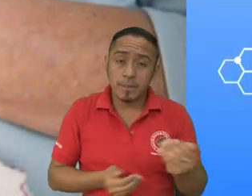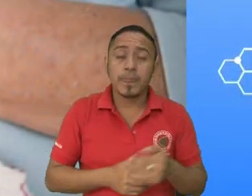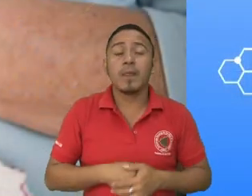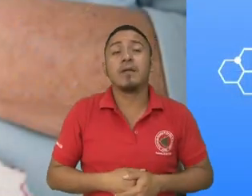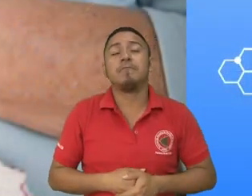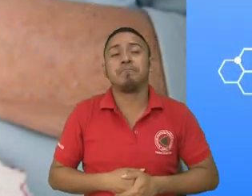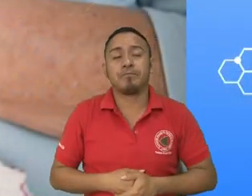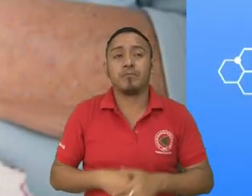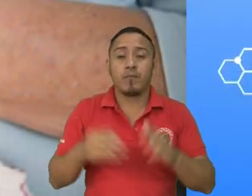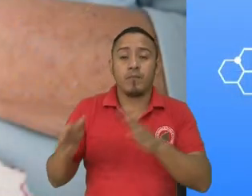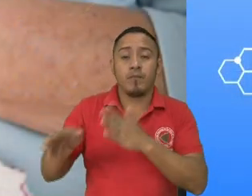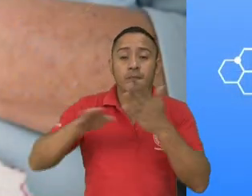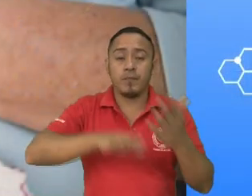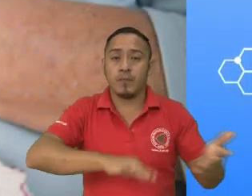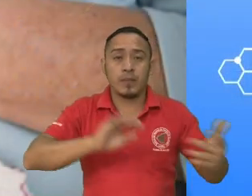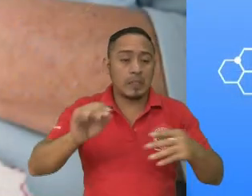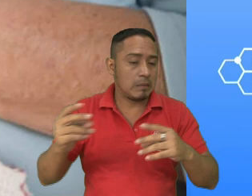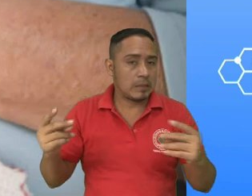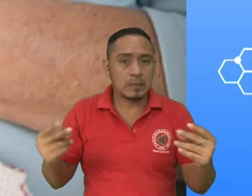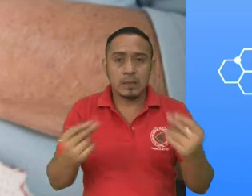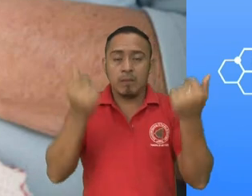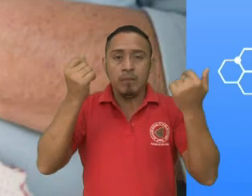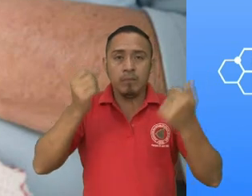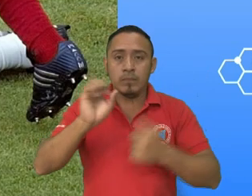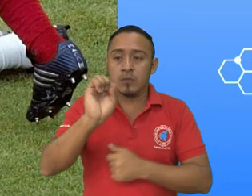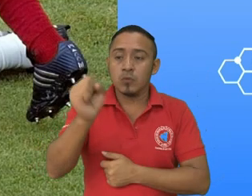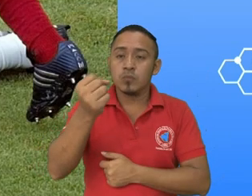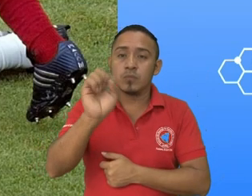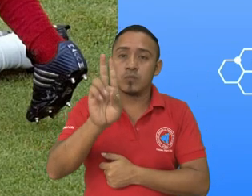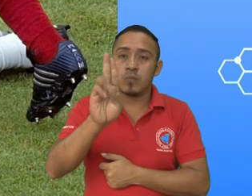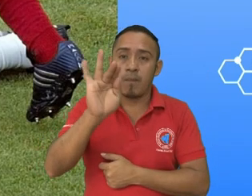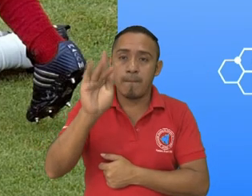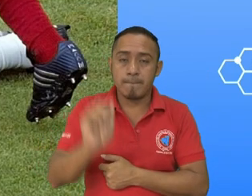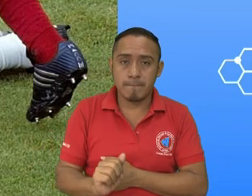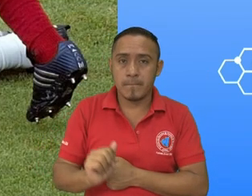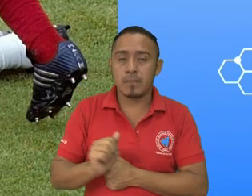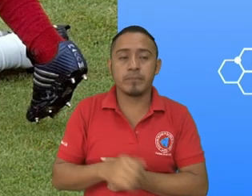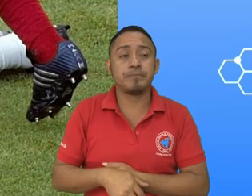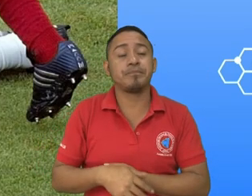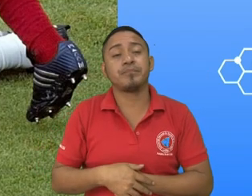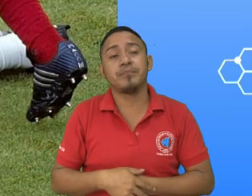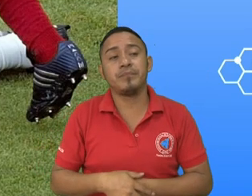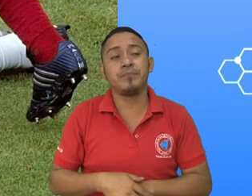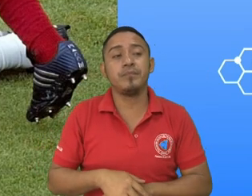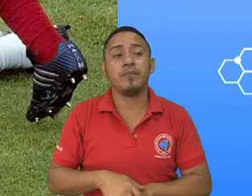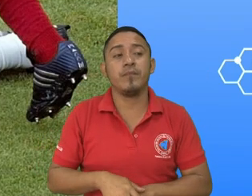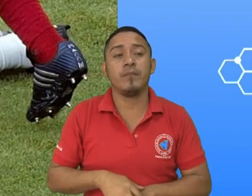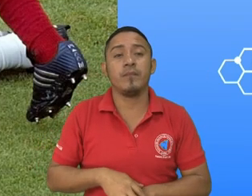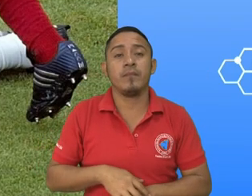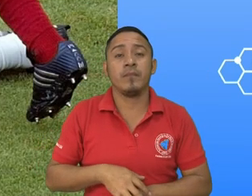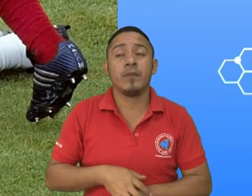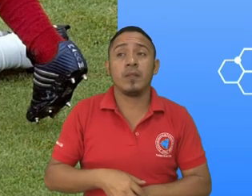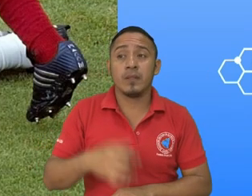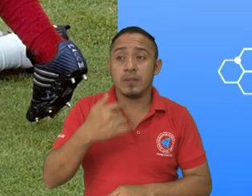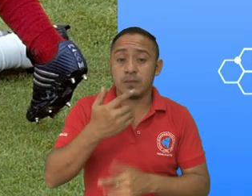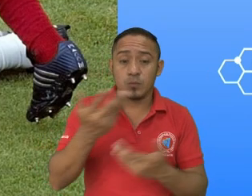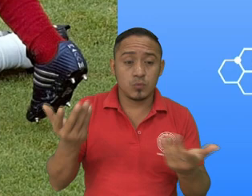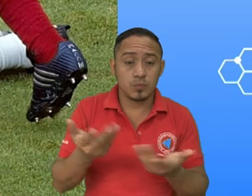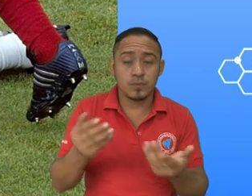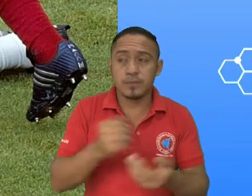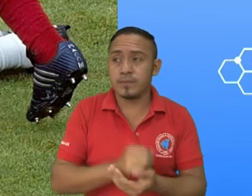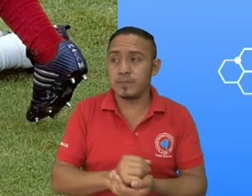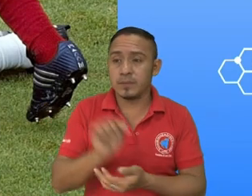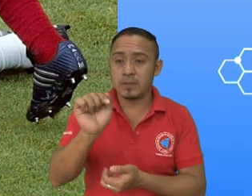La muerte súbita es todos estamos expuestos. Todos estamos expuestos en donde la causa más común